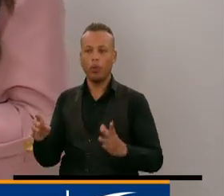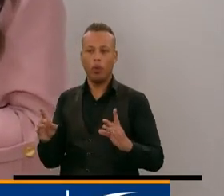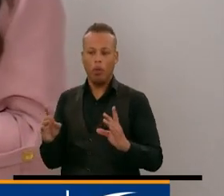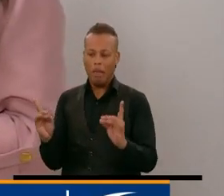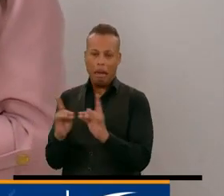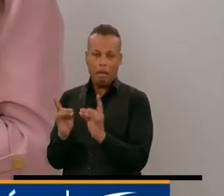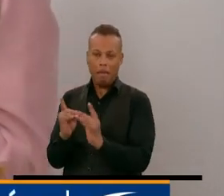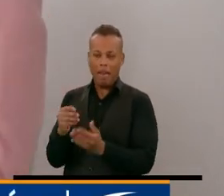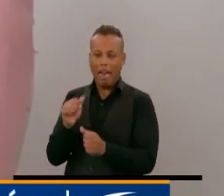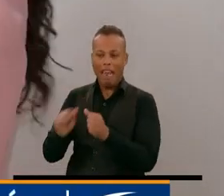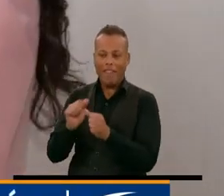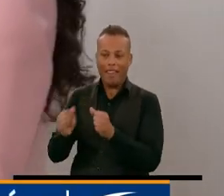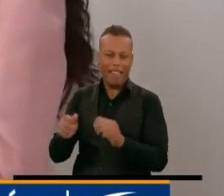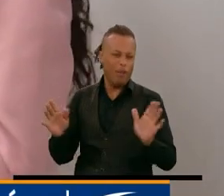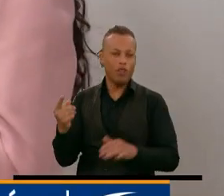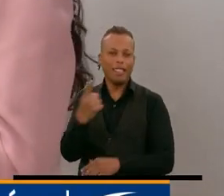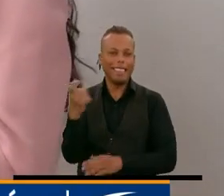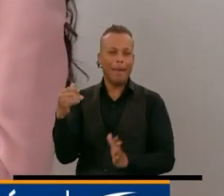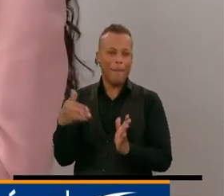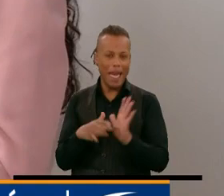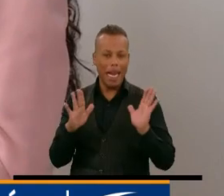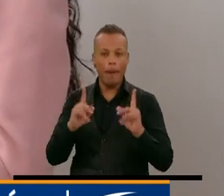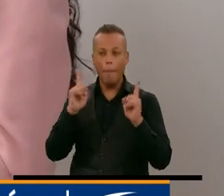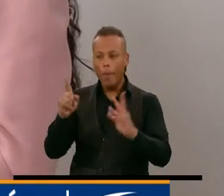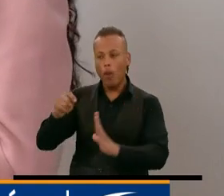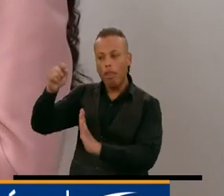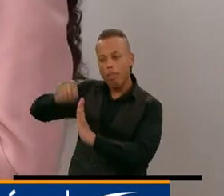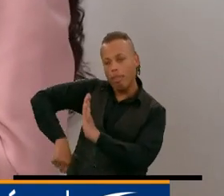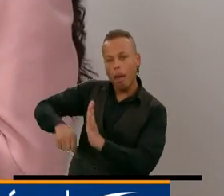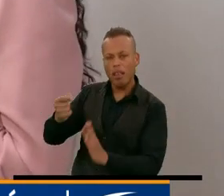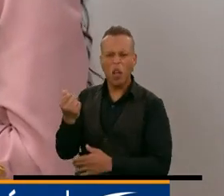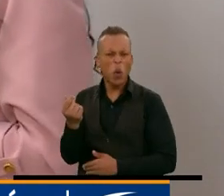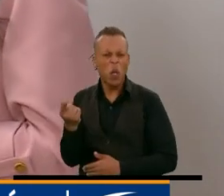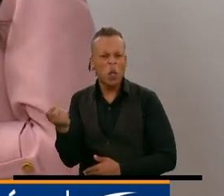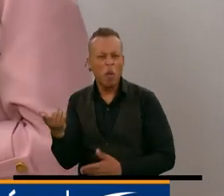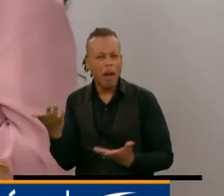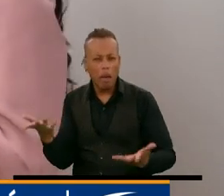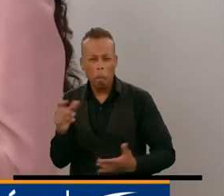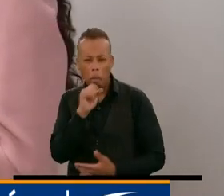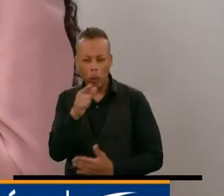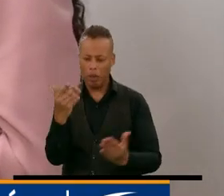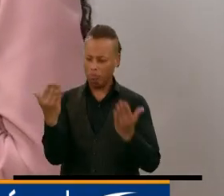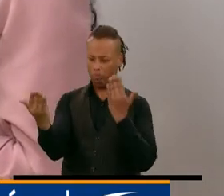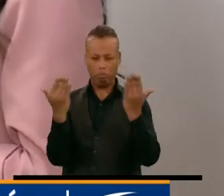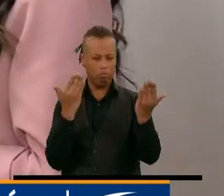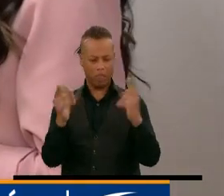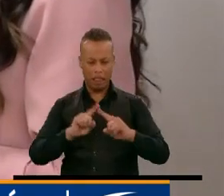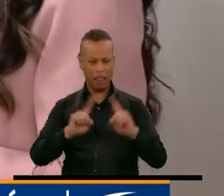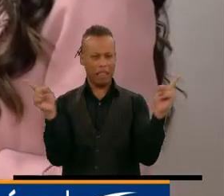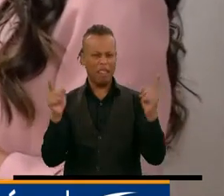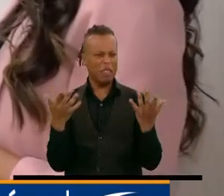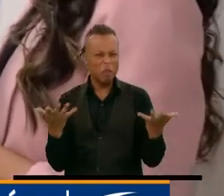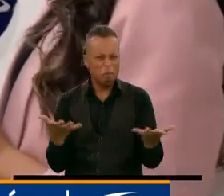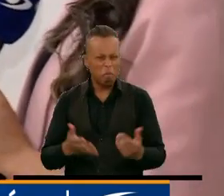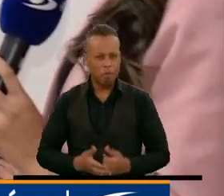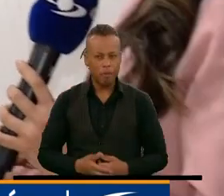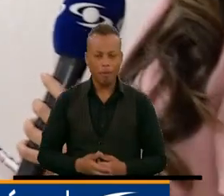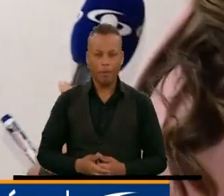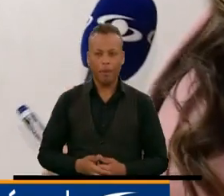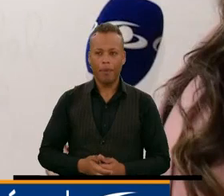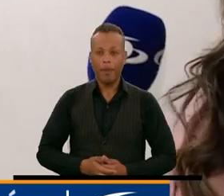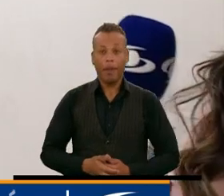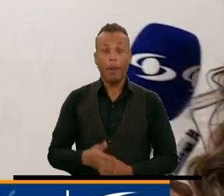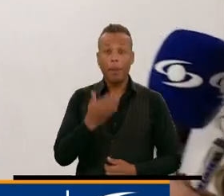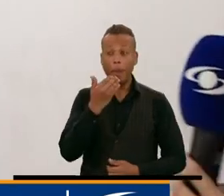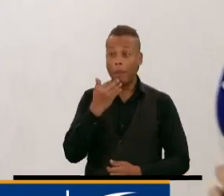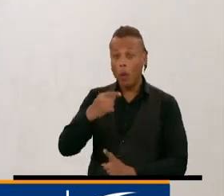me vale 100 mil pesos, pero si la pago con tarjeta de crédito, ¿cuánto cuesta? ¿Cuál es esa diferencia con las cuotas? Si es a